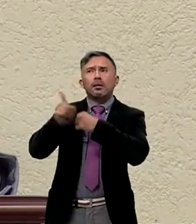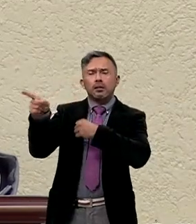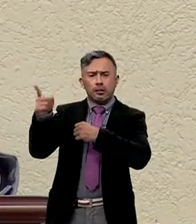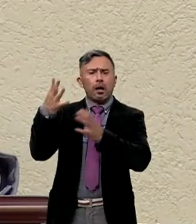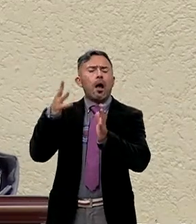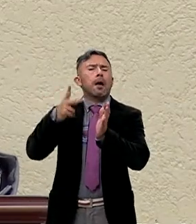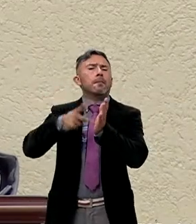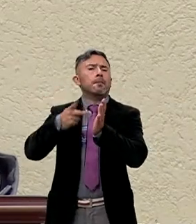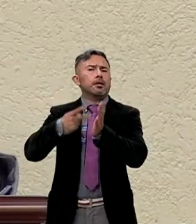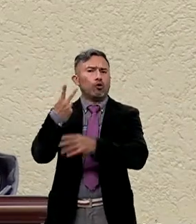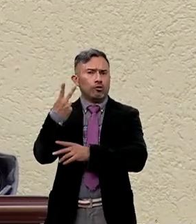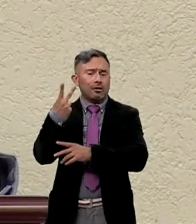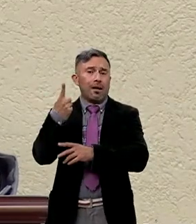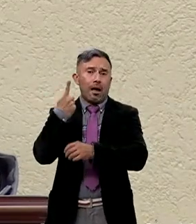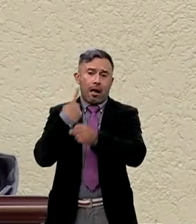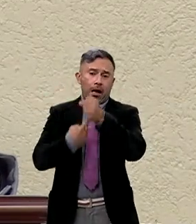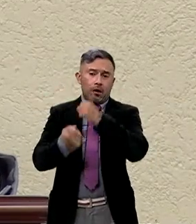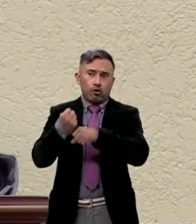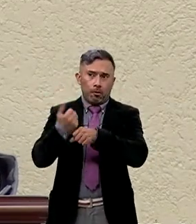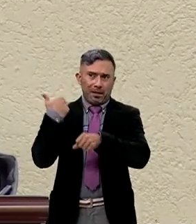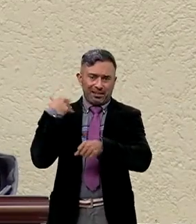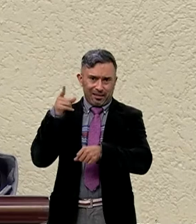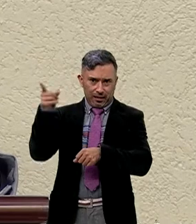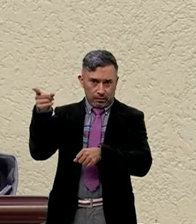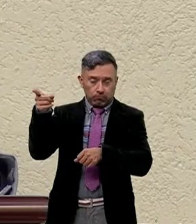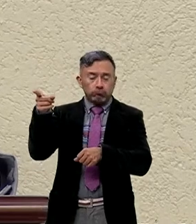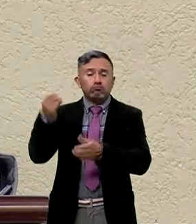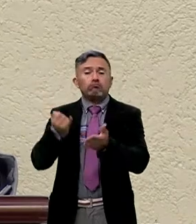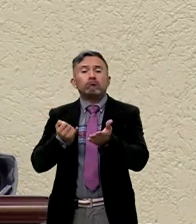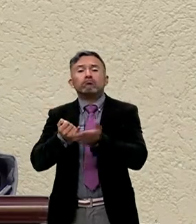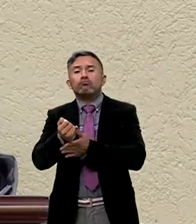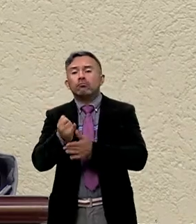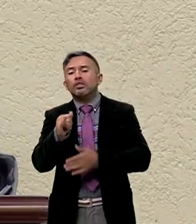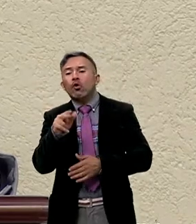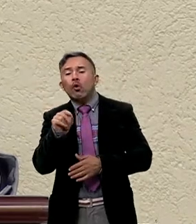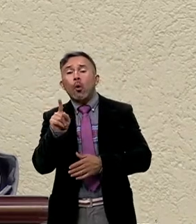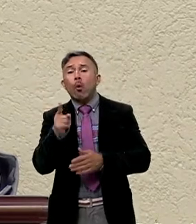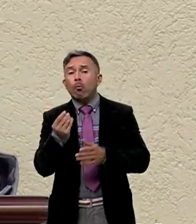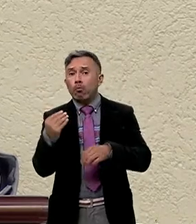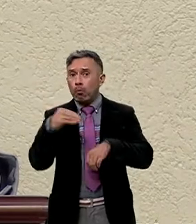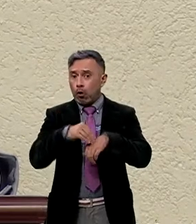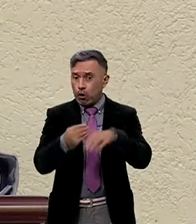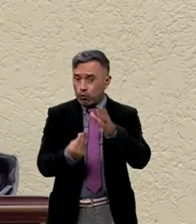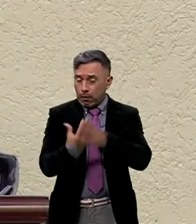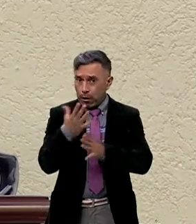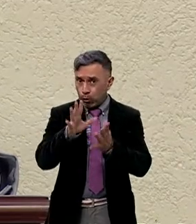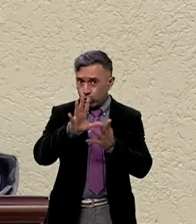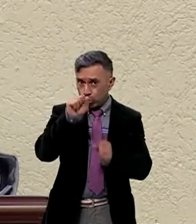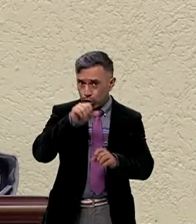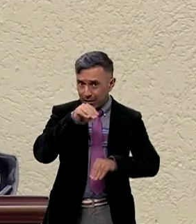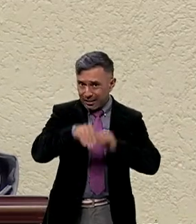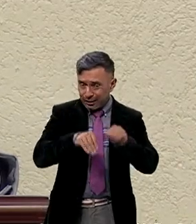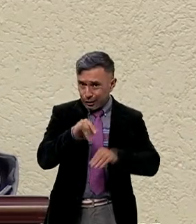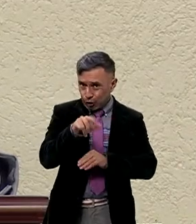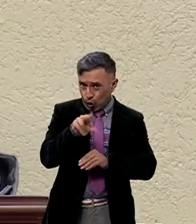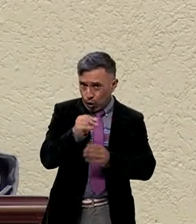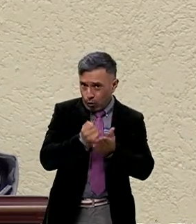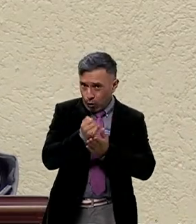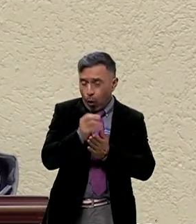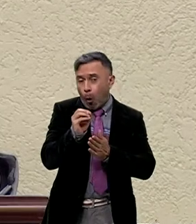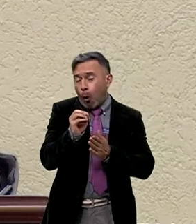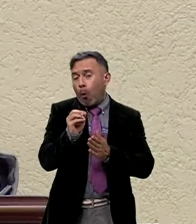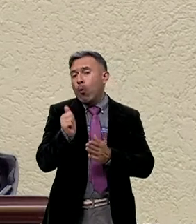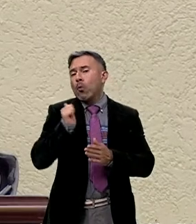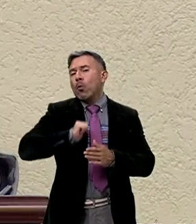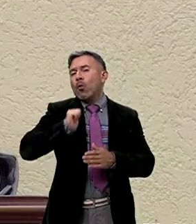una vez el año pasado para definir si se establecía una nueva constitución o si se contaba con la constitución de la época de